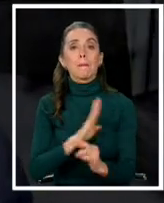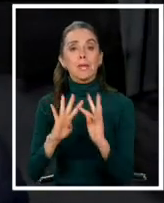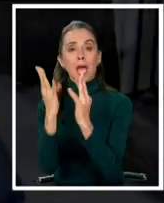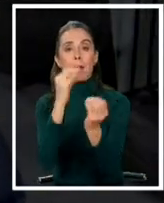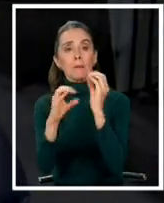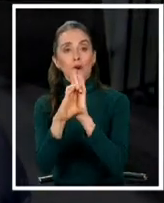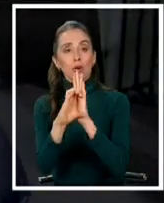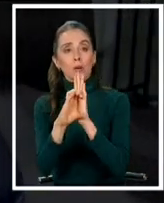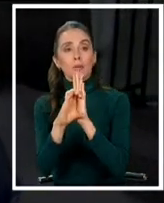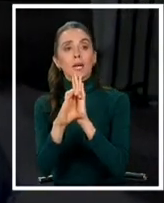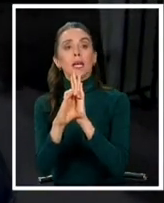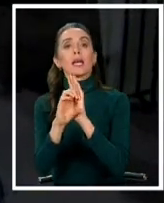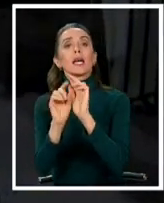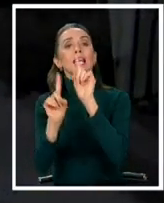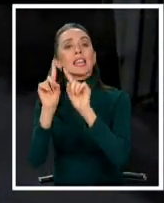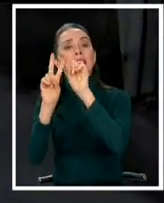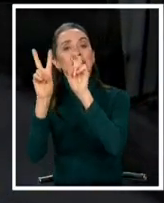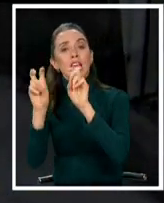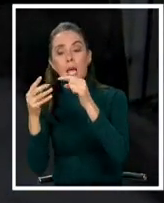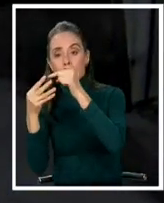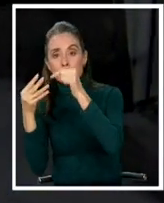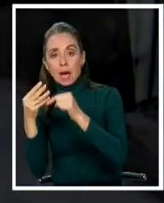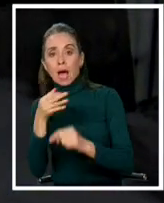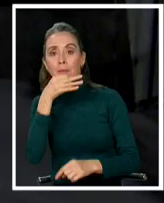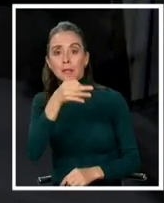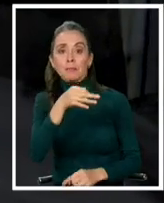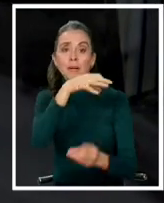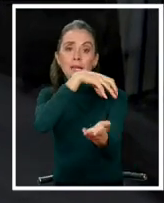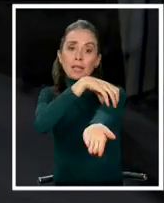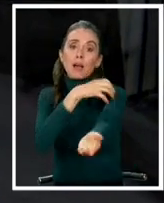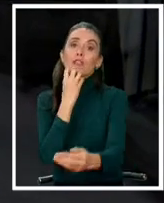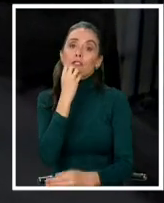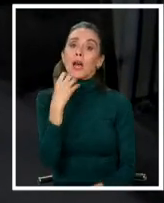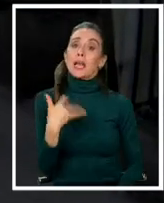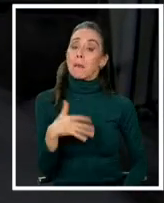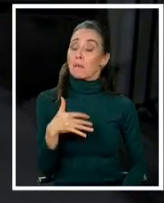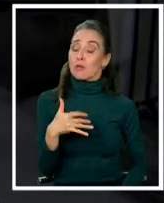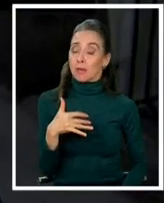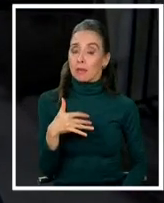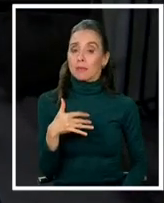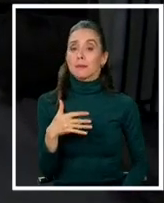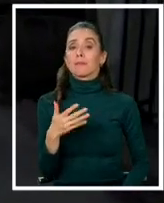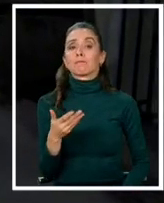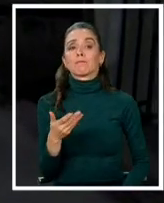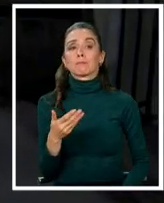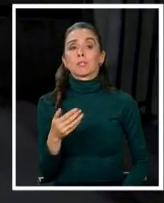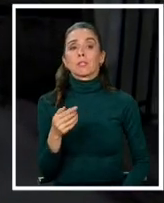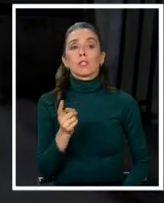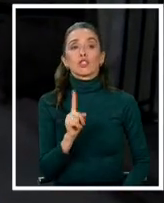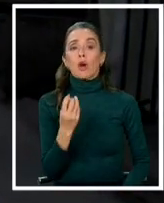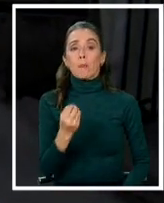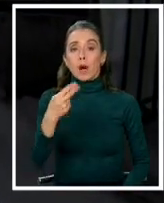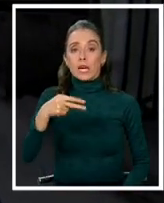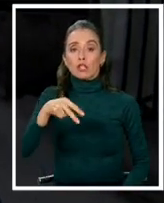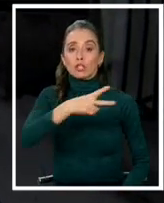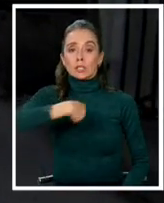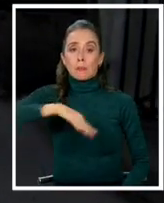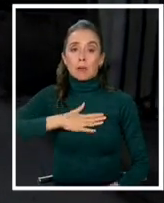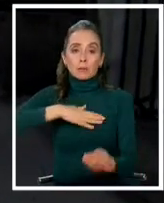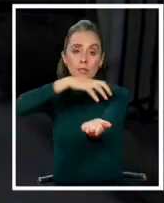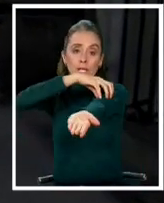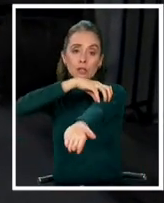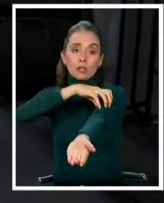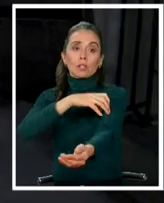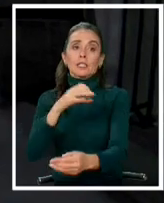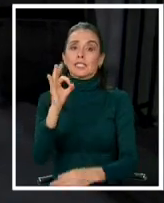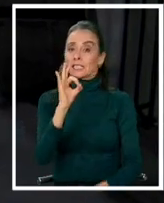haber puesto algunas materias que para la región de Antofagasta eran trascendental. Creo que no es una buena noticia para nuestra región que el